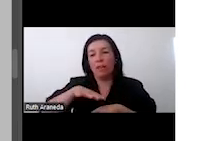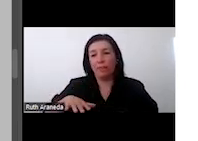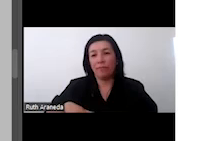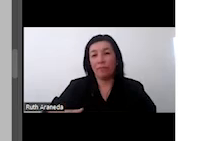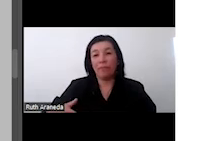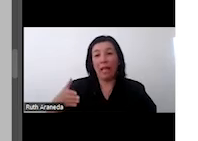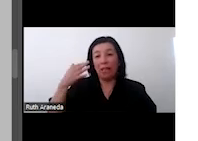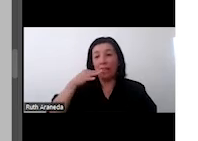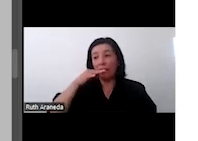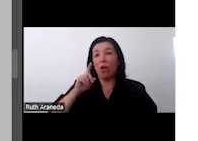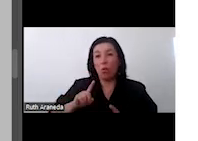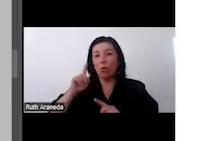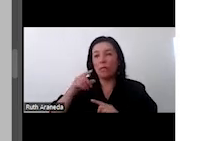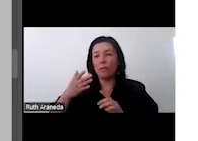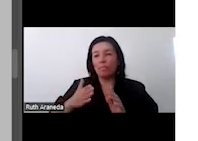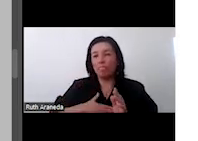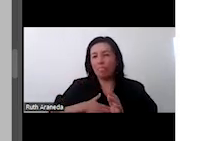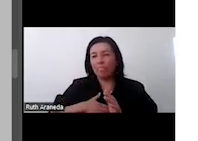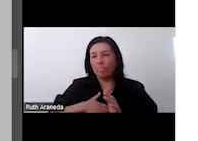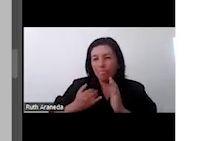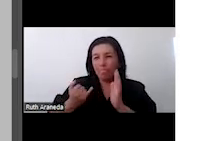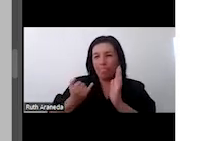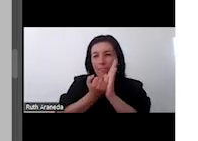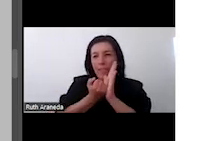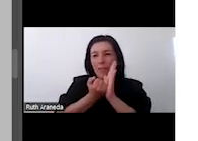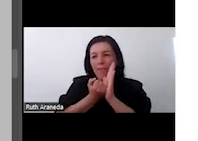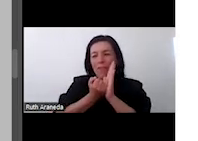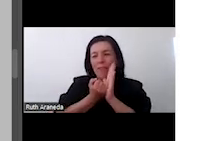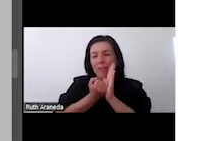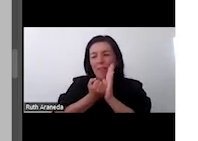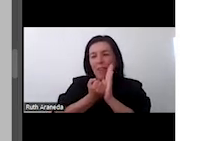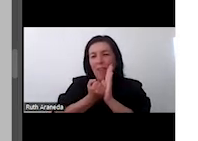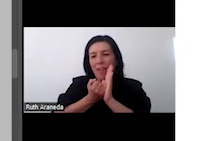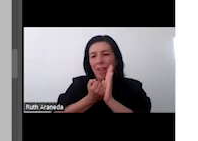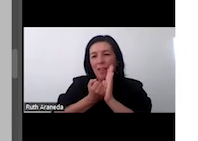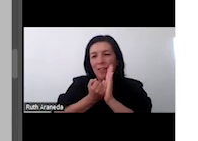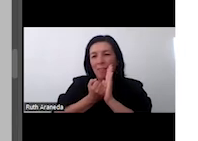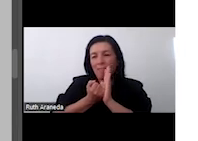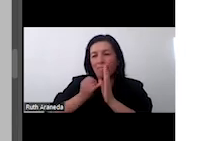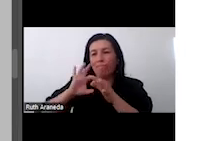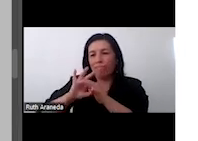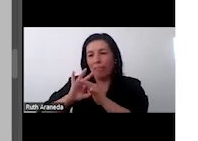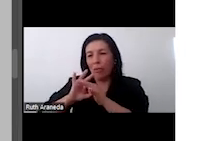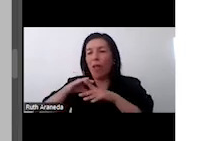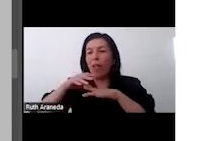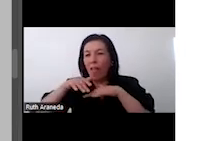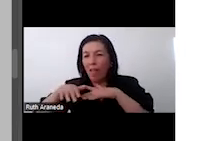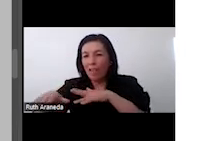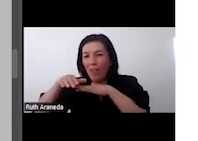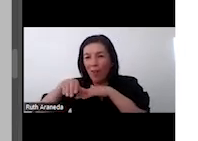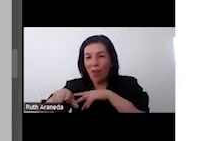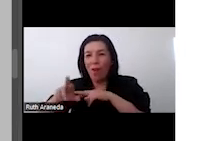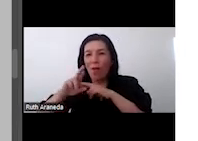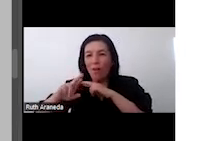grado de identificación y la identidad que existe acá con el río Aconcagua. Y por ejemplo